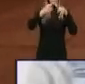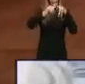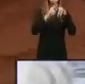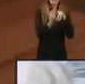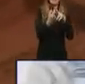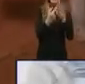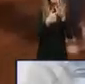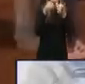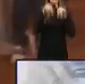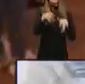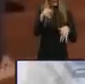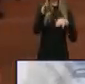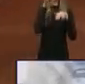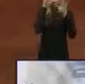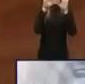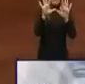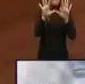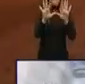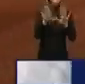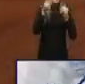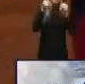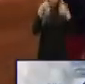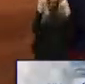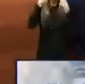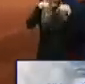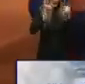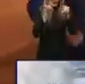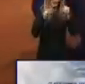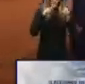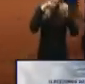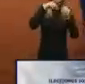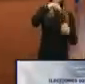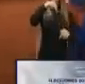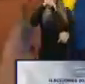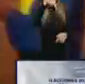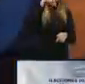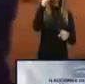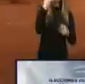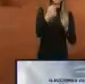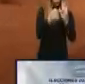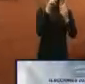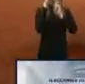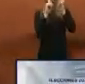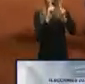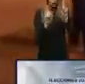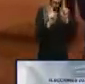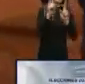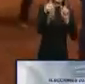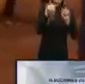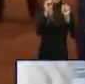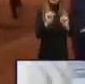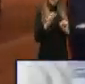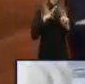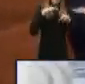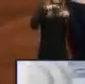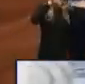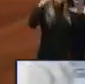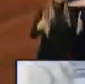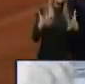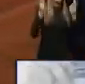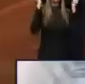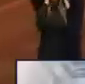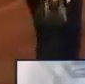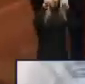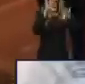la zona 10. Acá todavía podemos movilizarnos, están preguntando si se colocará alguna tarima o qué es lo que va a haber, porque